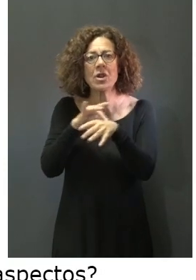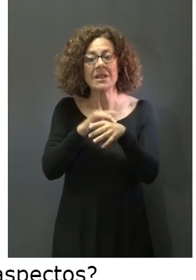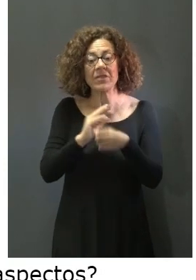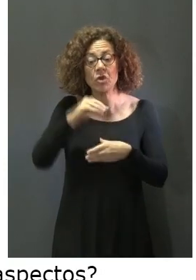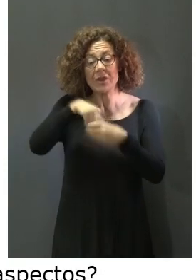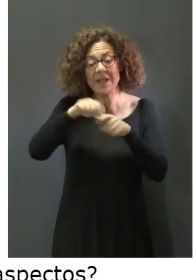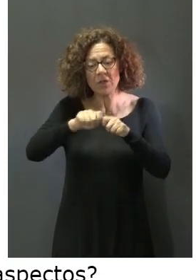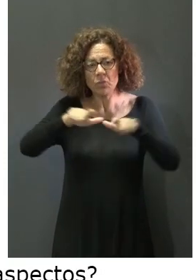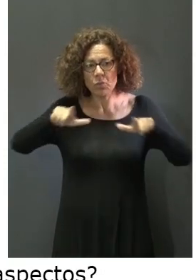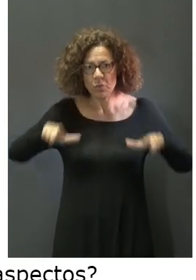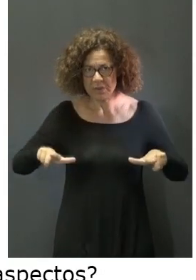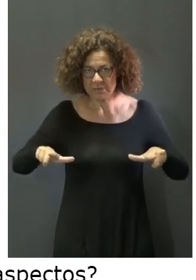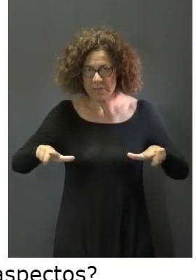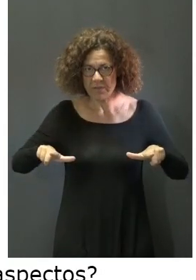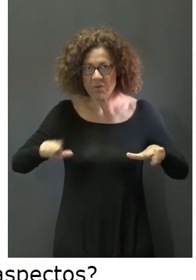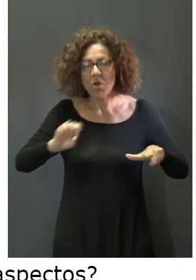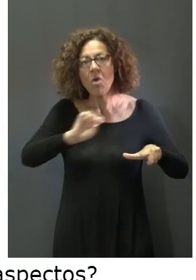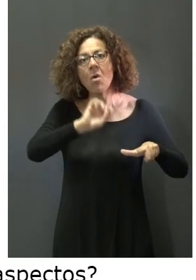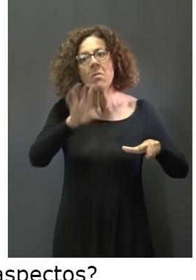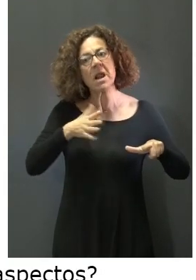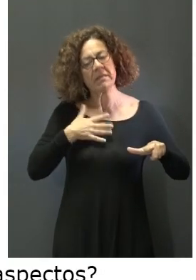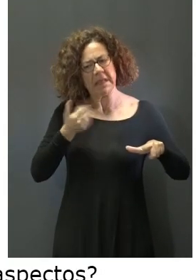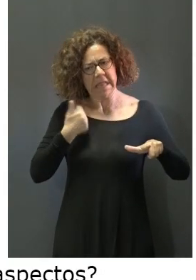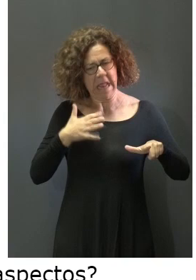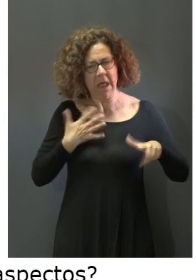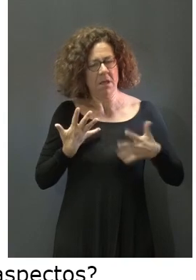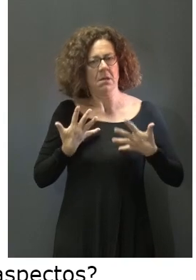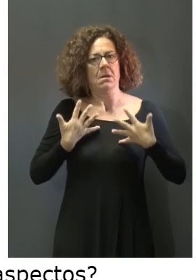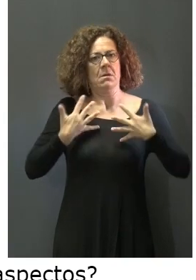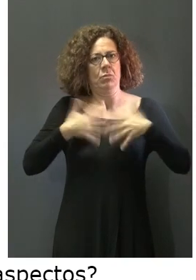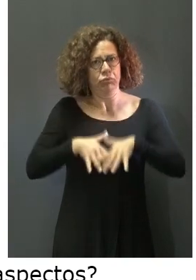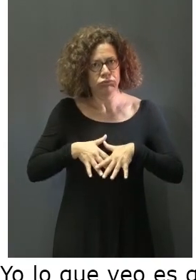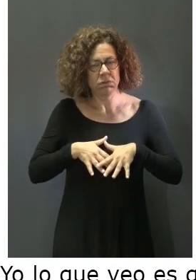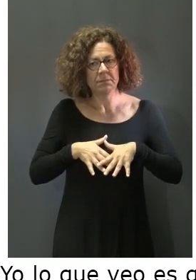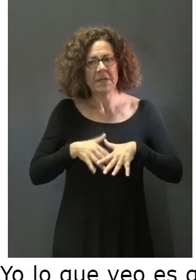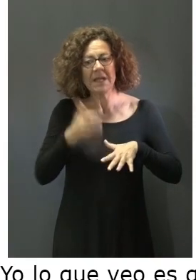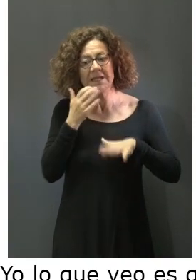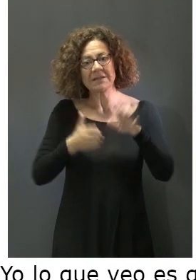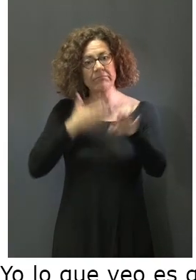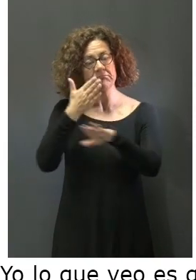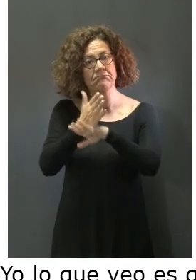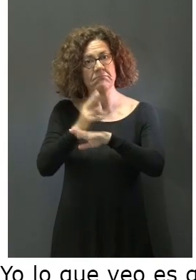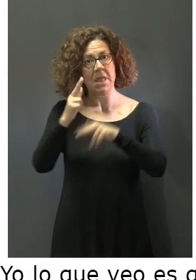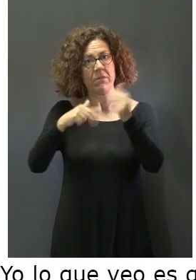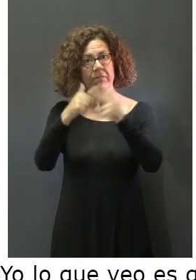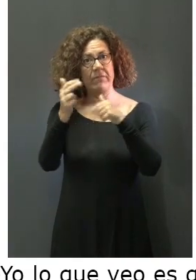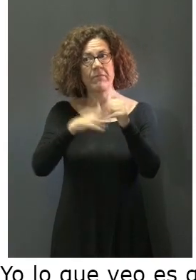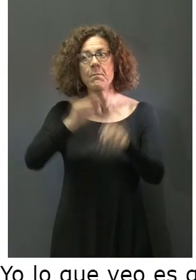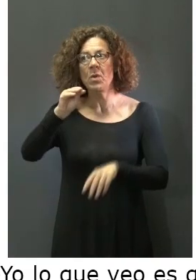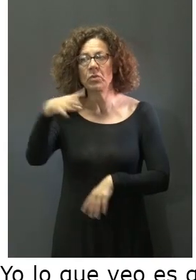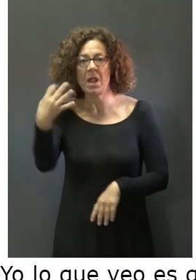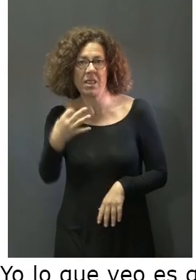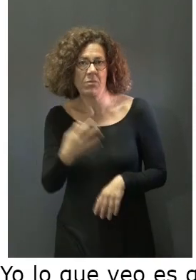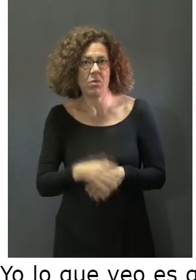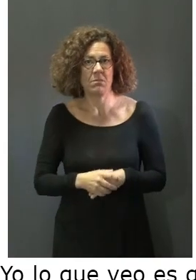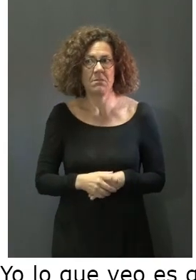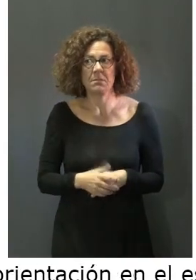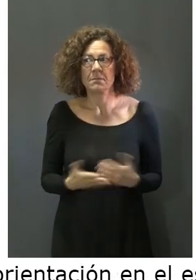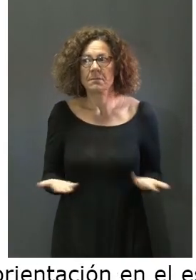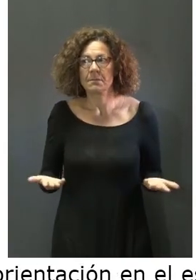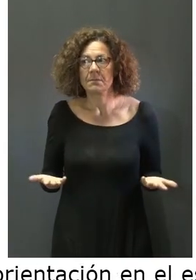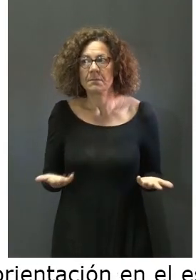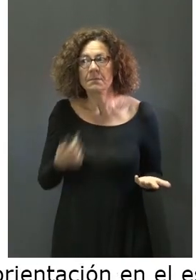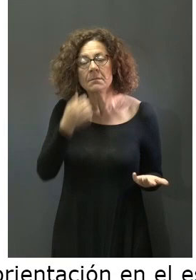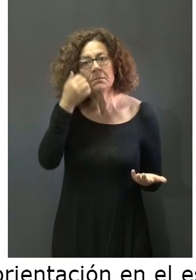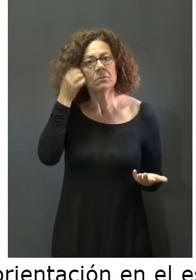espacio, ¿verdad? O sea, parece que tenemos muy asumido que cuando vamos a un edificio tenemos que preguntar, ¿no? No sabes,